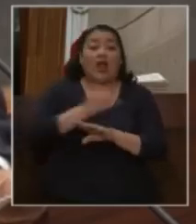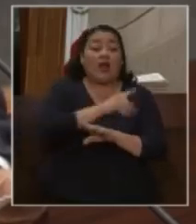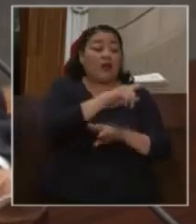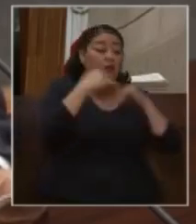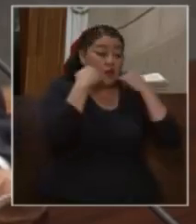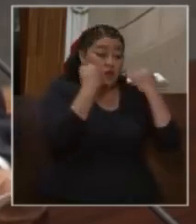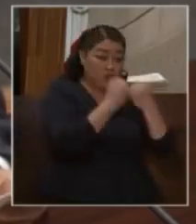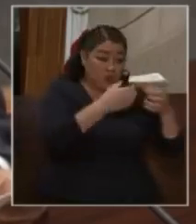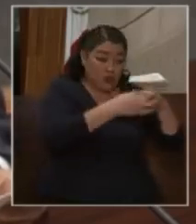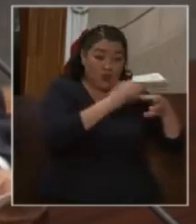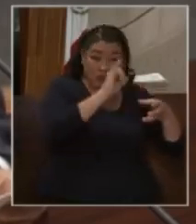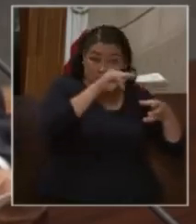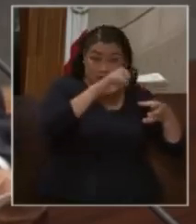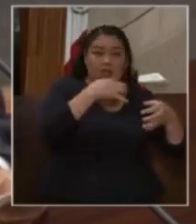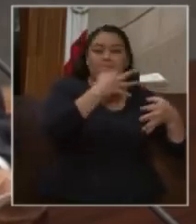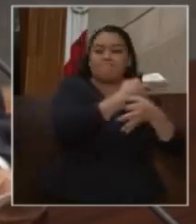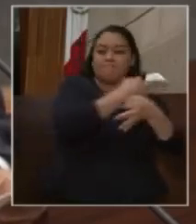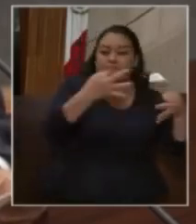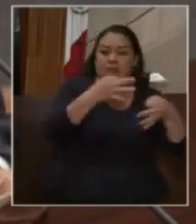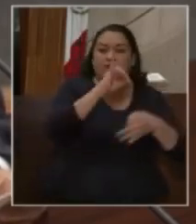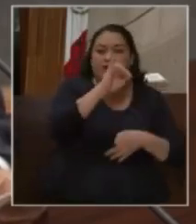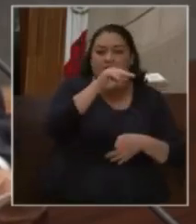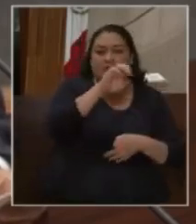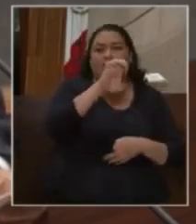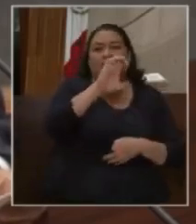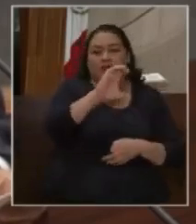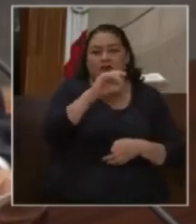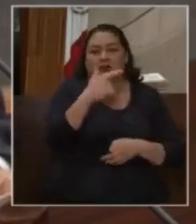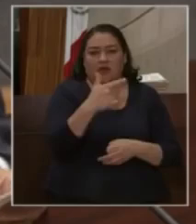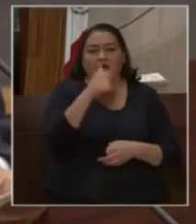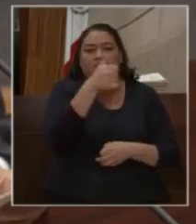General del INE, identificada como INE-CG